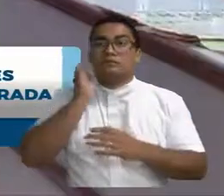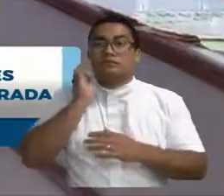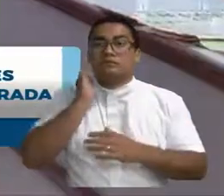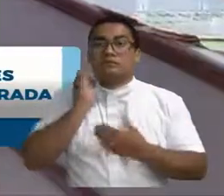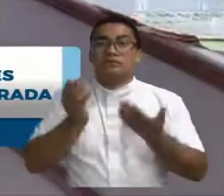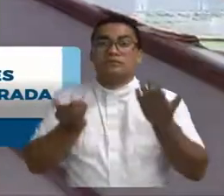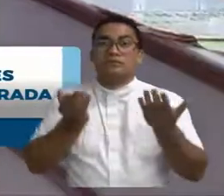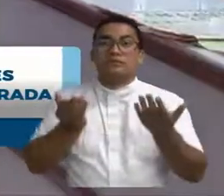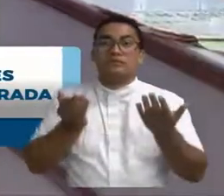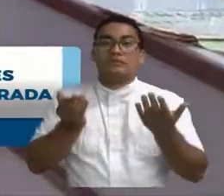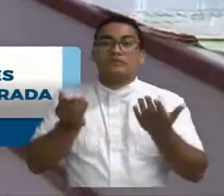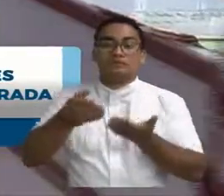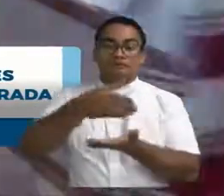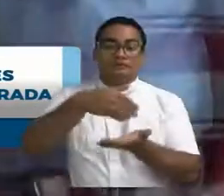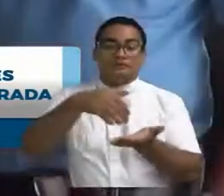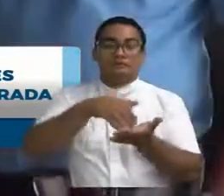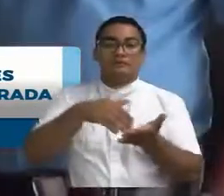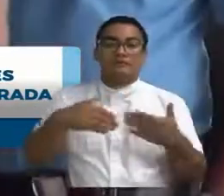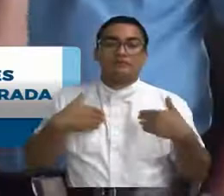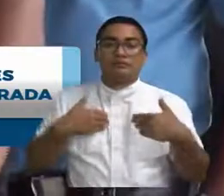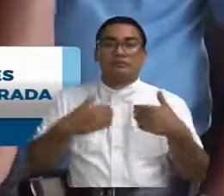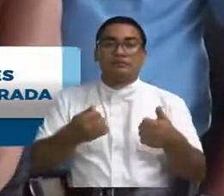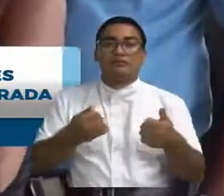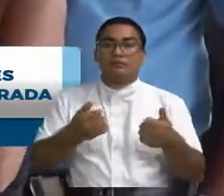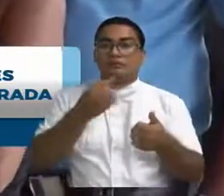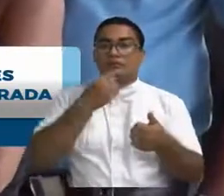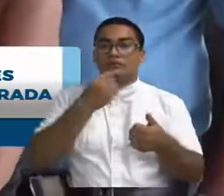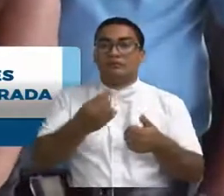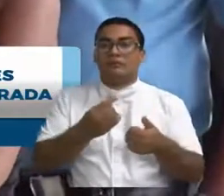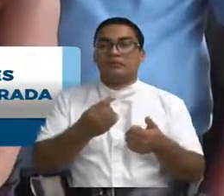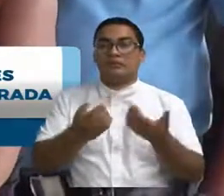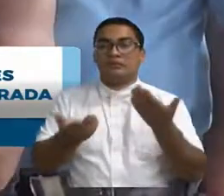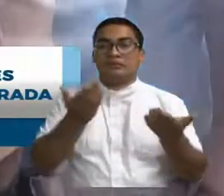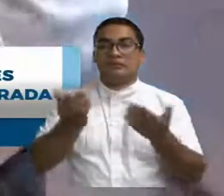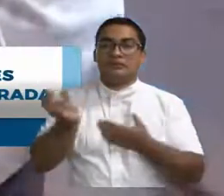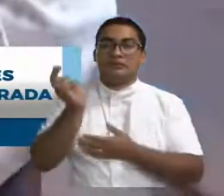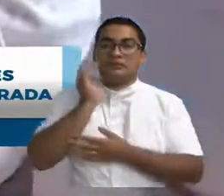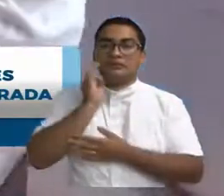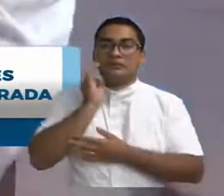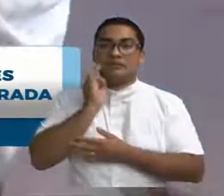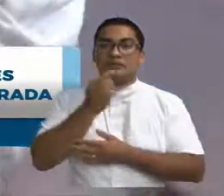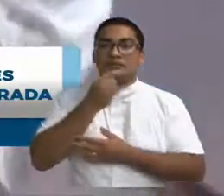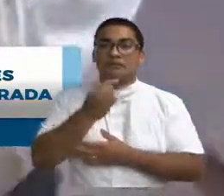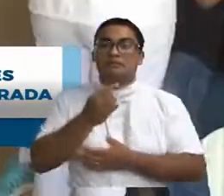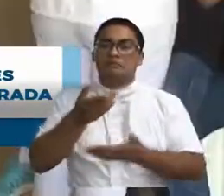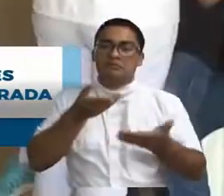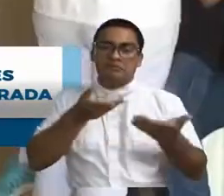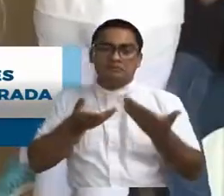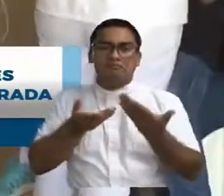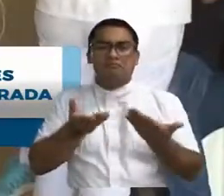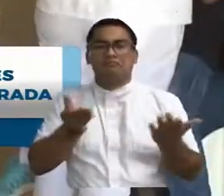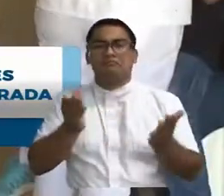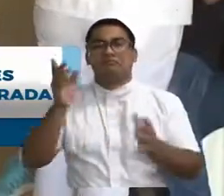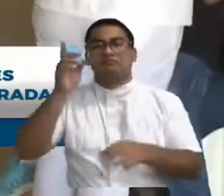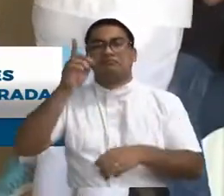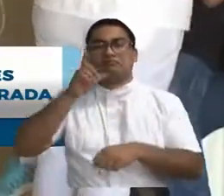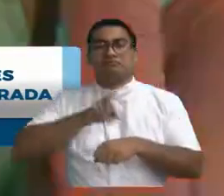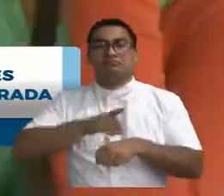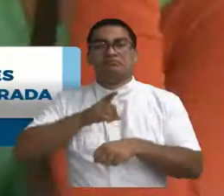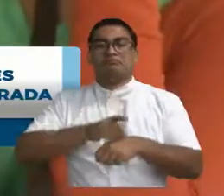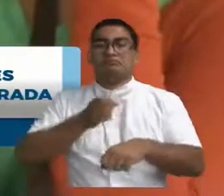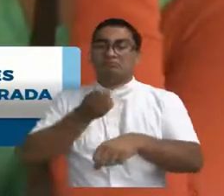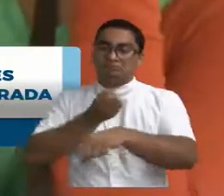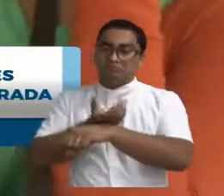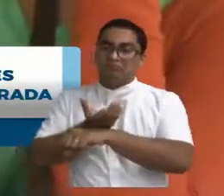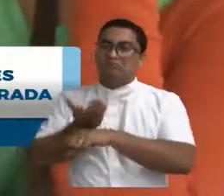de salud, vuelven a decirle lo mismo y vuelven a repetir, pues decirle a la mamá de que sienta la total confianza de que el médico le va a recomendar lo